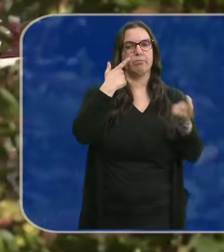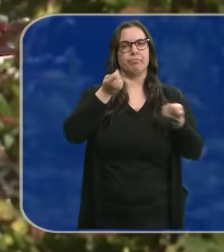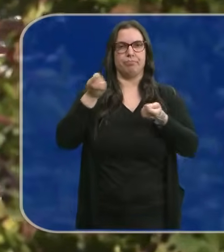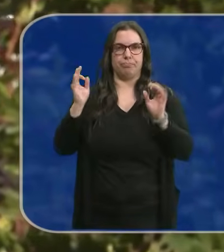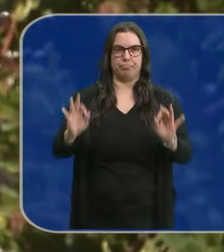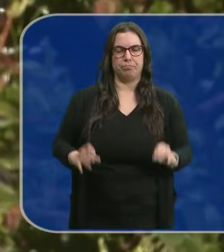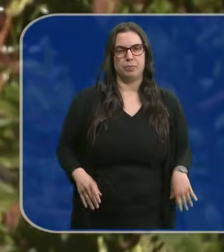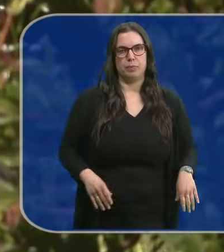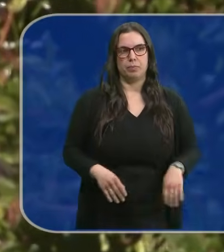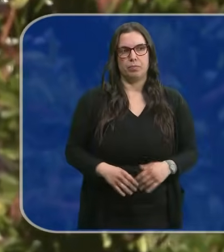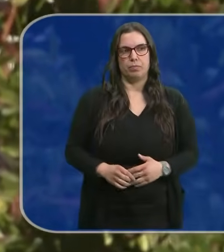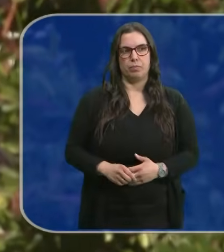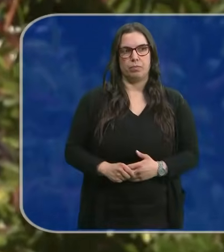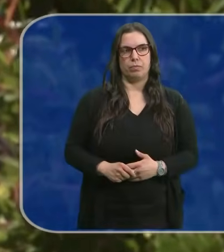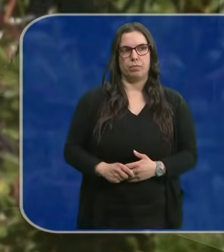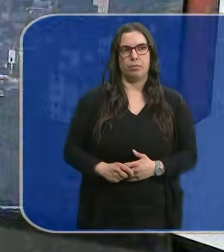operación.